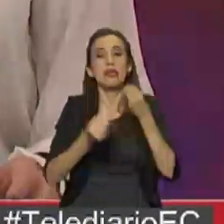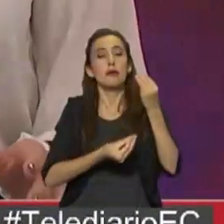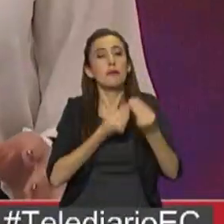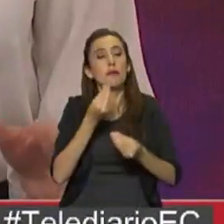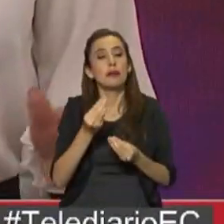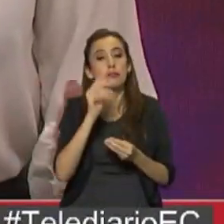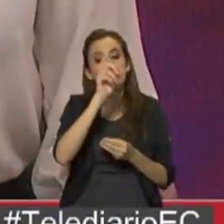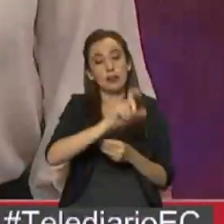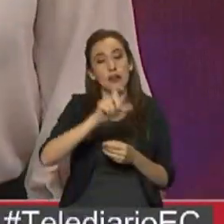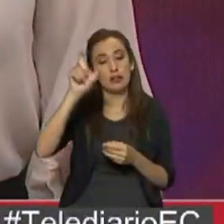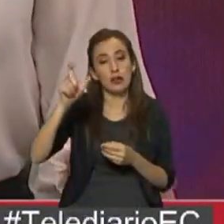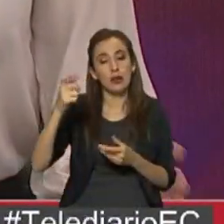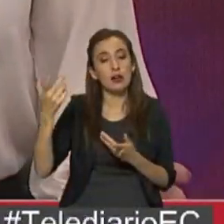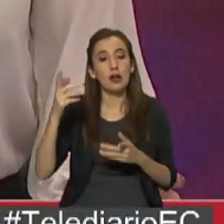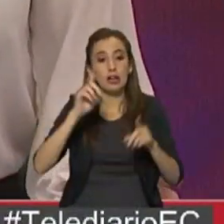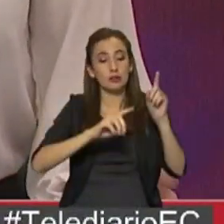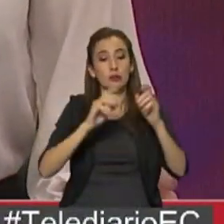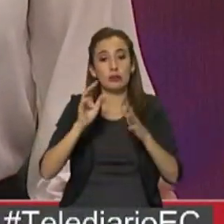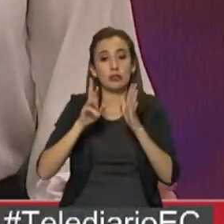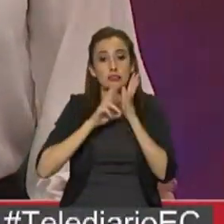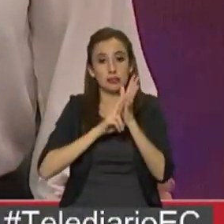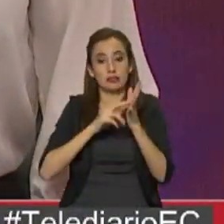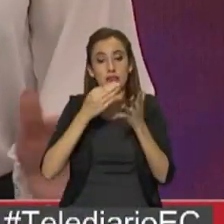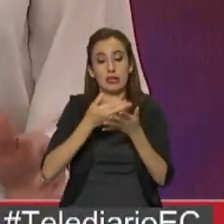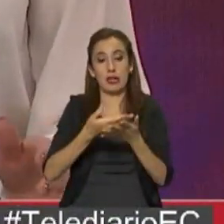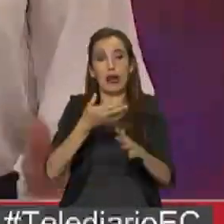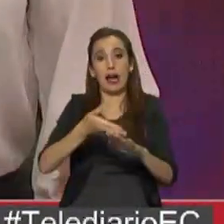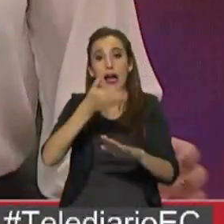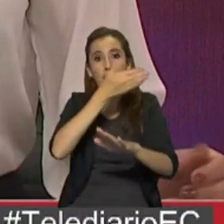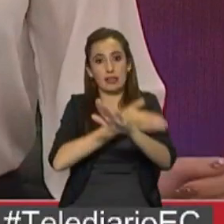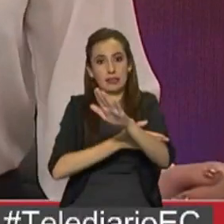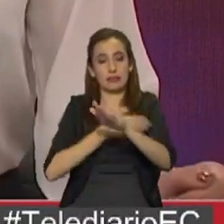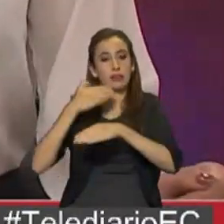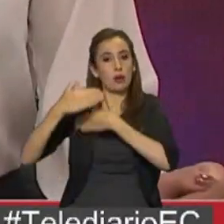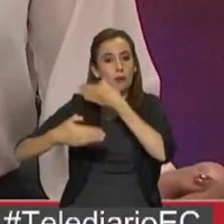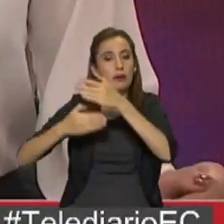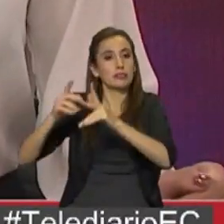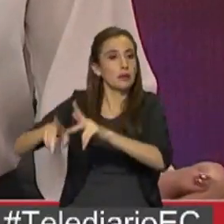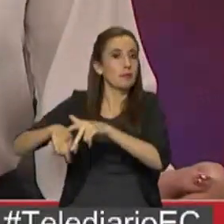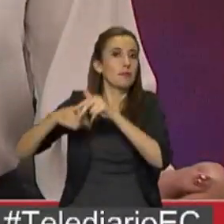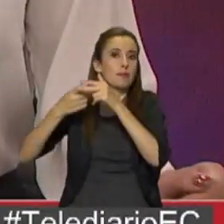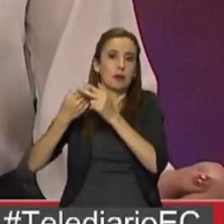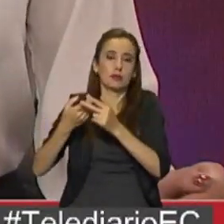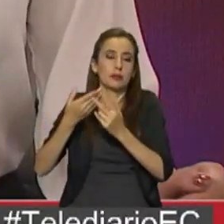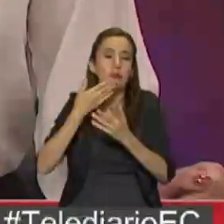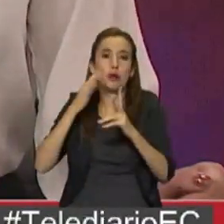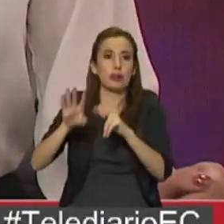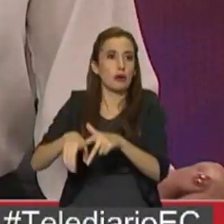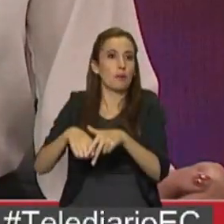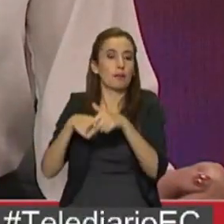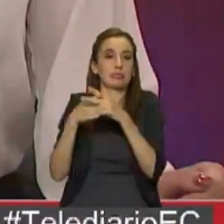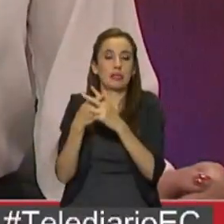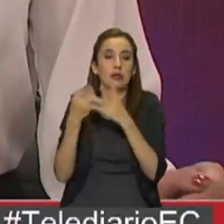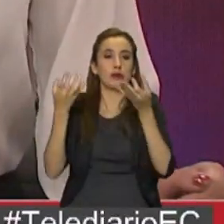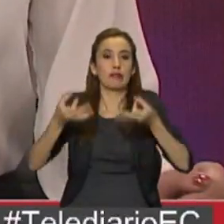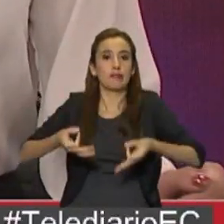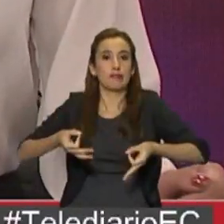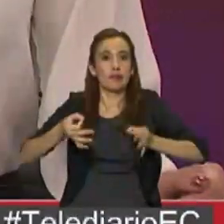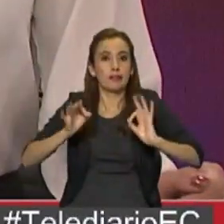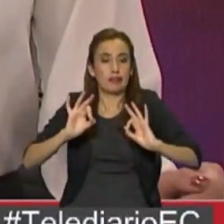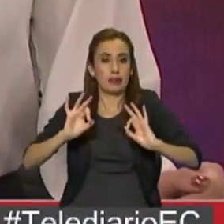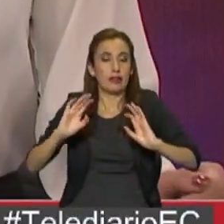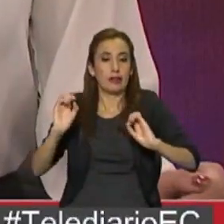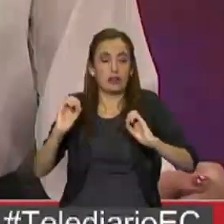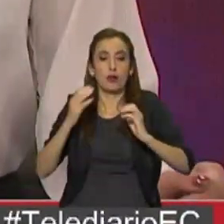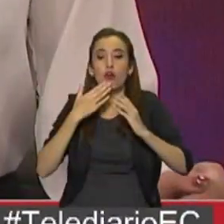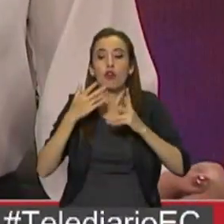que se encontraban en curso antes de la emergencia sanitaria aquellas personas que iniciaron estos trámites para adquirir un crédito hipotecario se